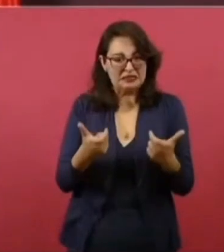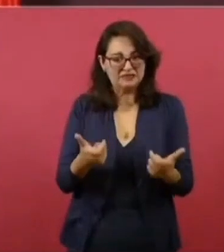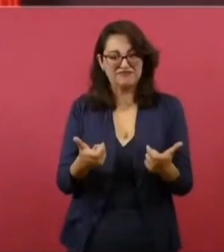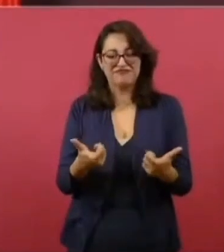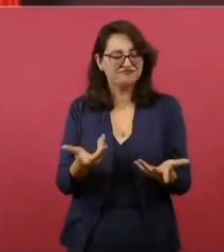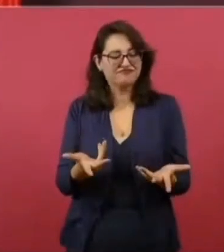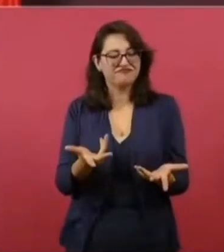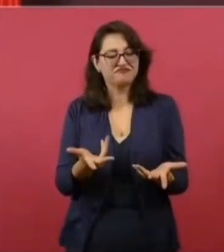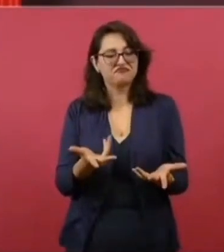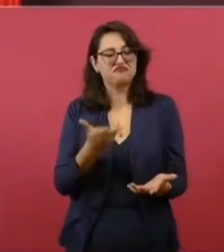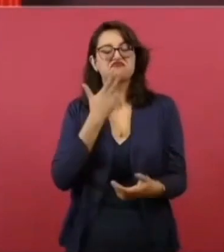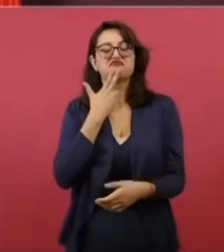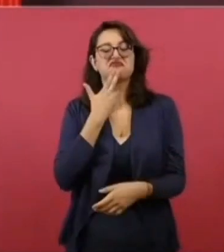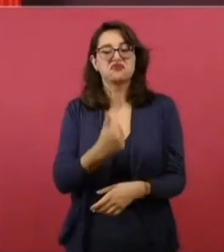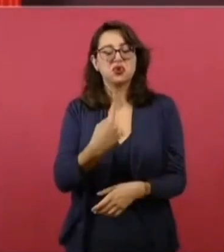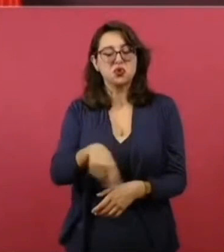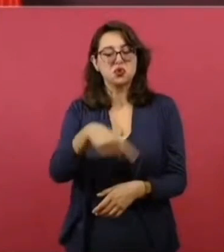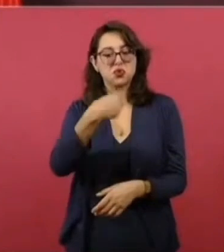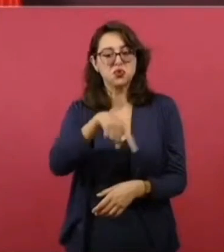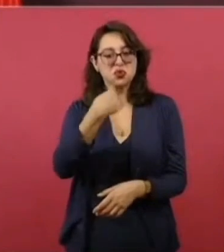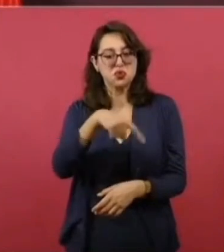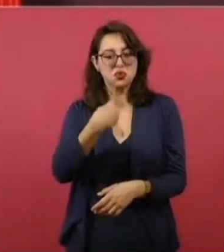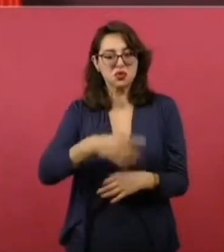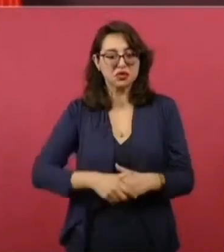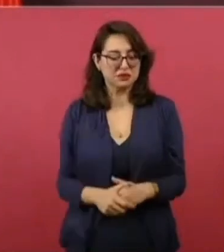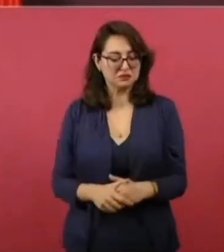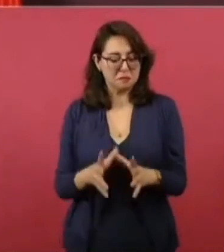es efímero, que la felicidad